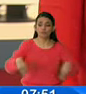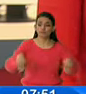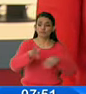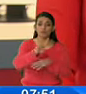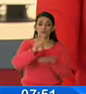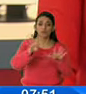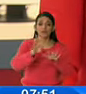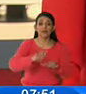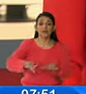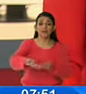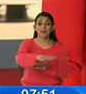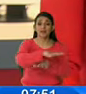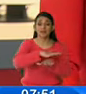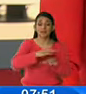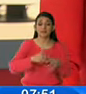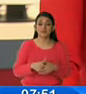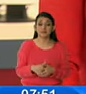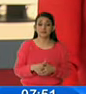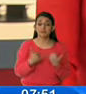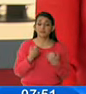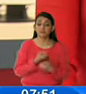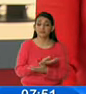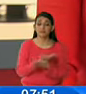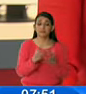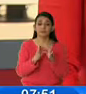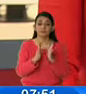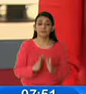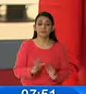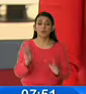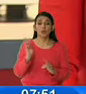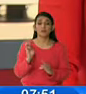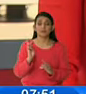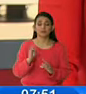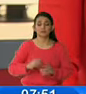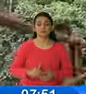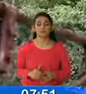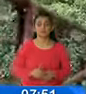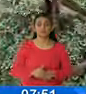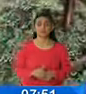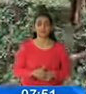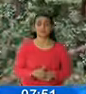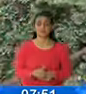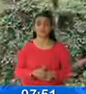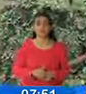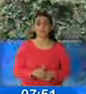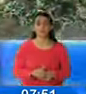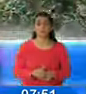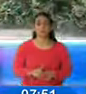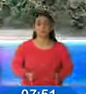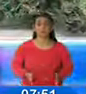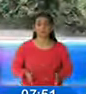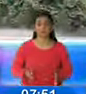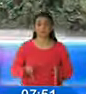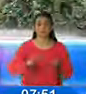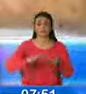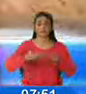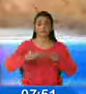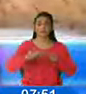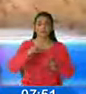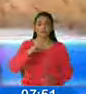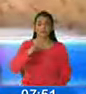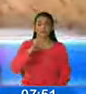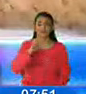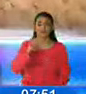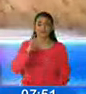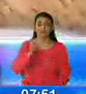hectáreas ubicado en esta zona. Damos un informe de Washington Benalcázar. La apertura de una vía en la comunidad El Cielito de